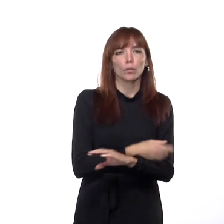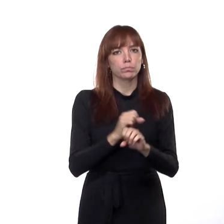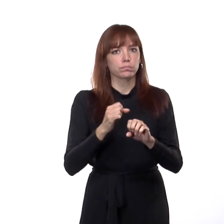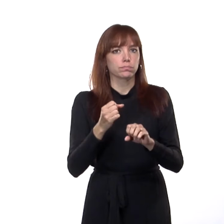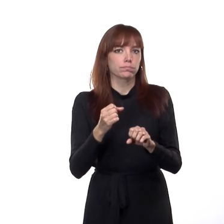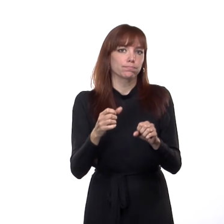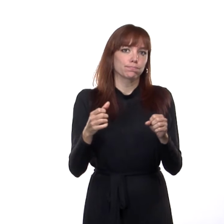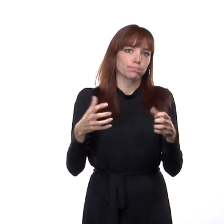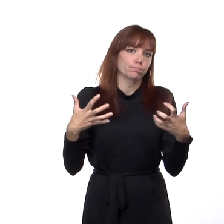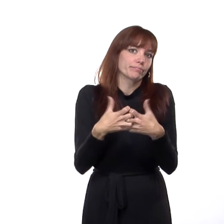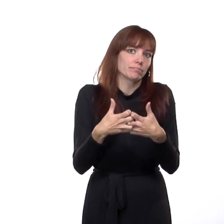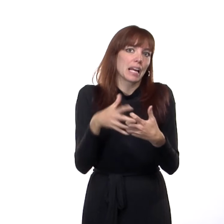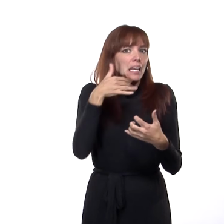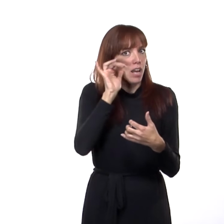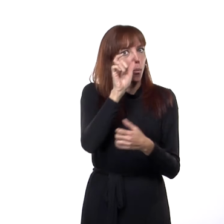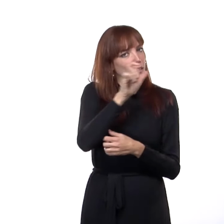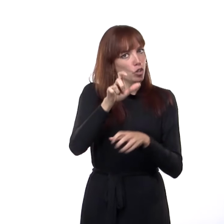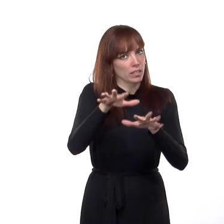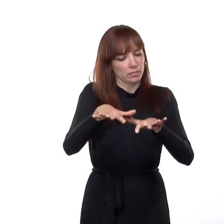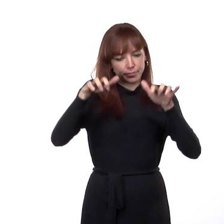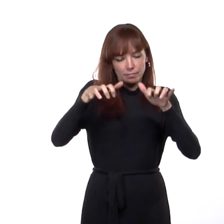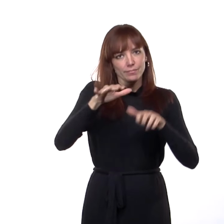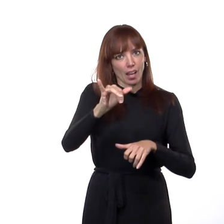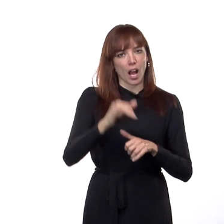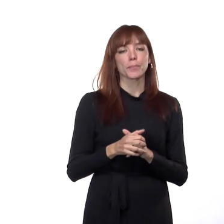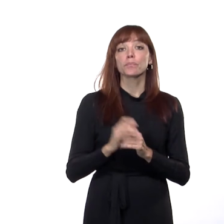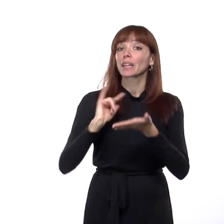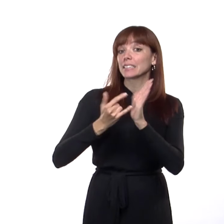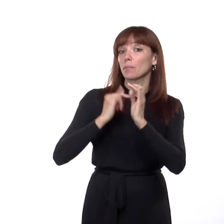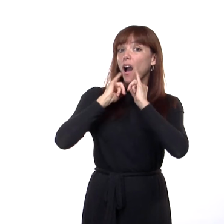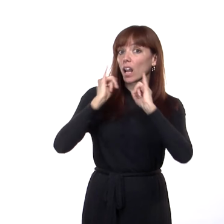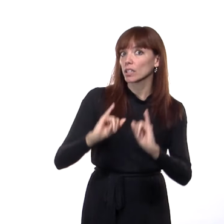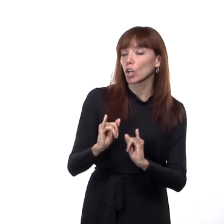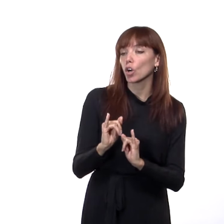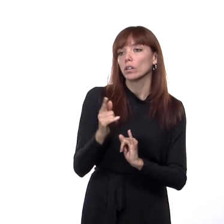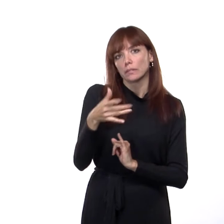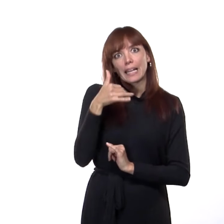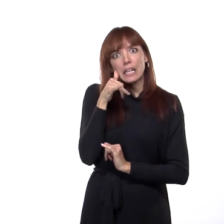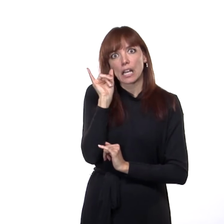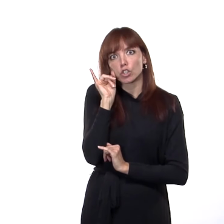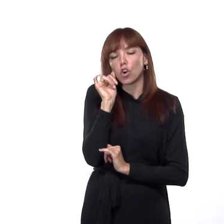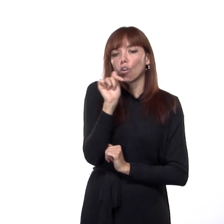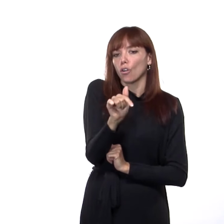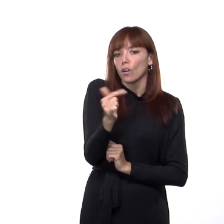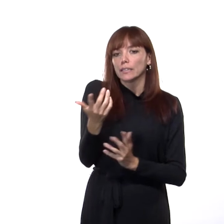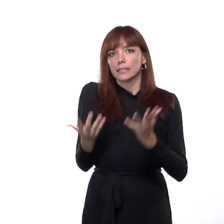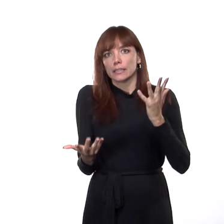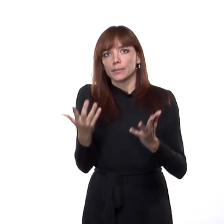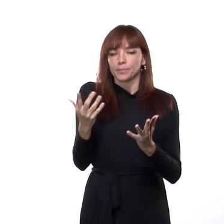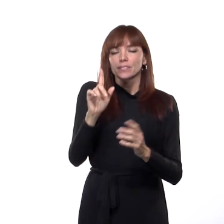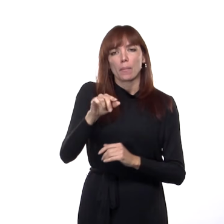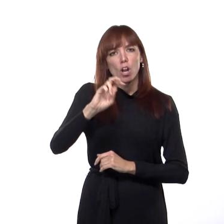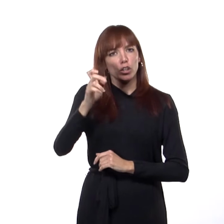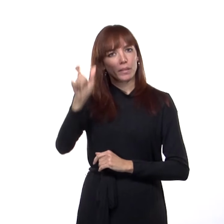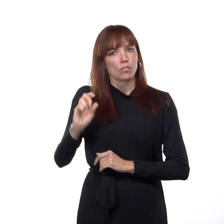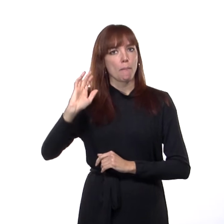tienes el riesgo de las personas y en un sistema eléctrico pues tienes el riesgo de la de las fallas a terceros